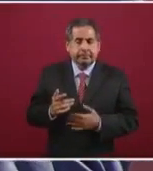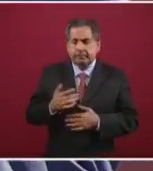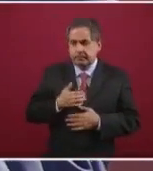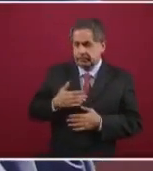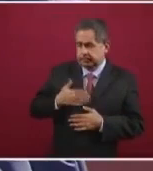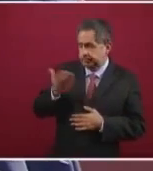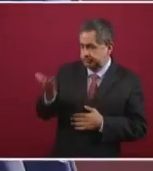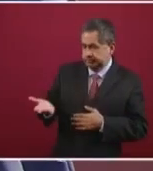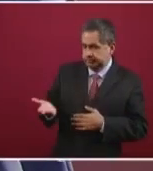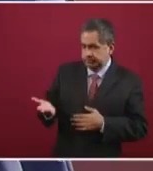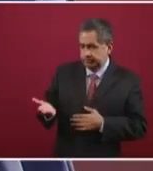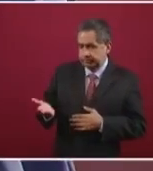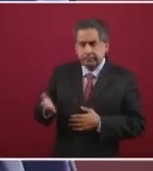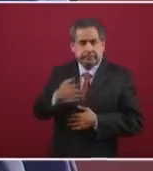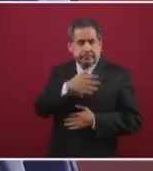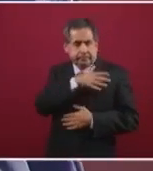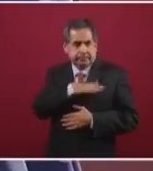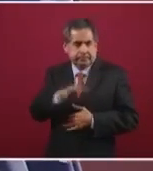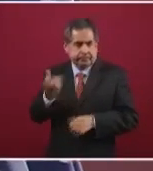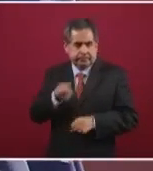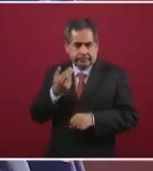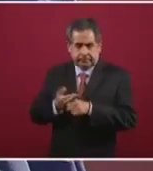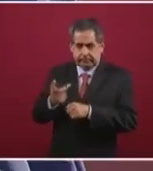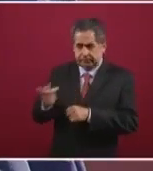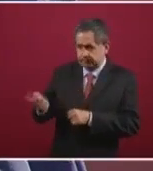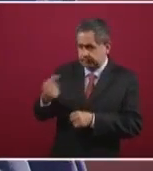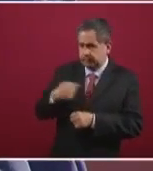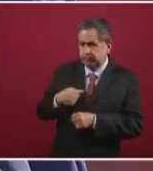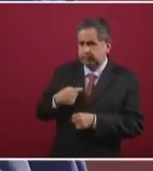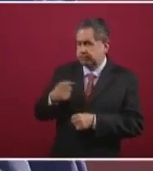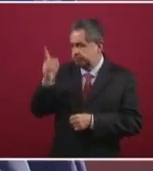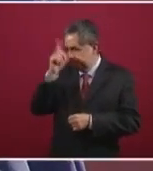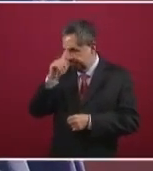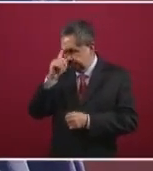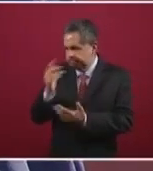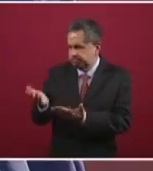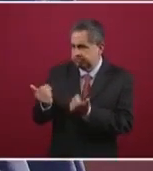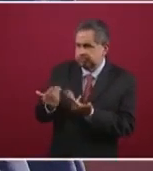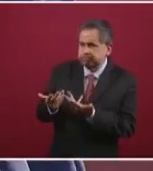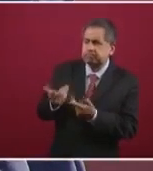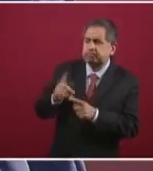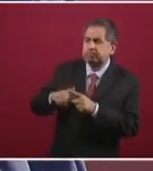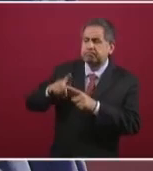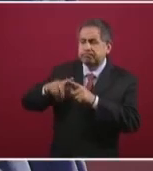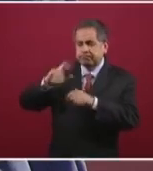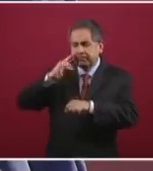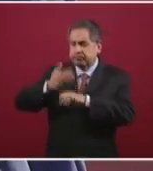pedirle al general secretario que nos recomendara al